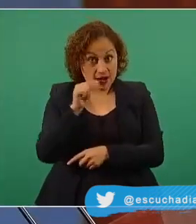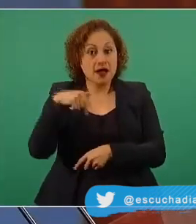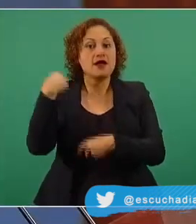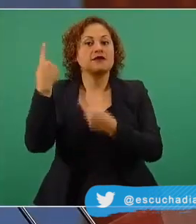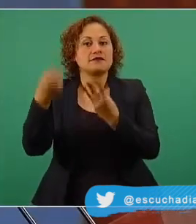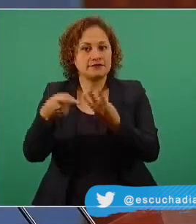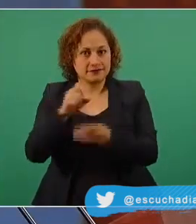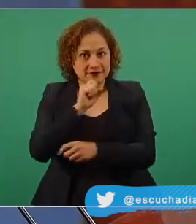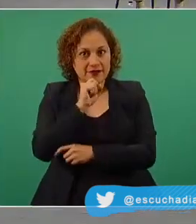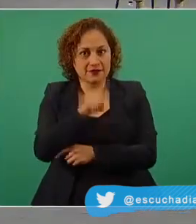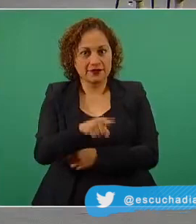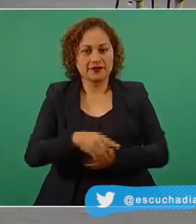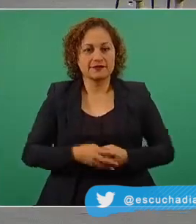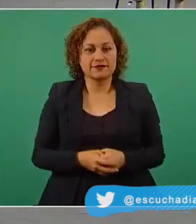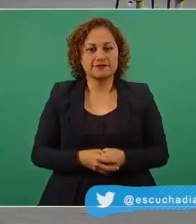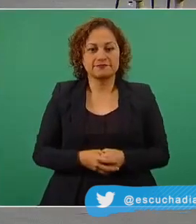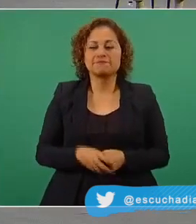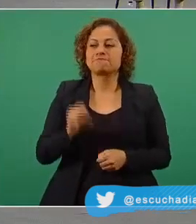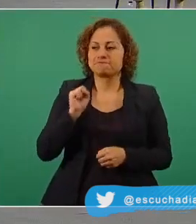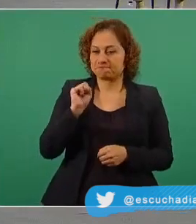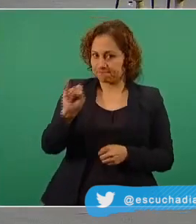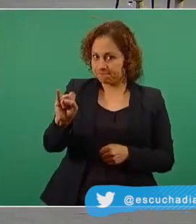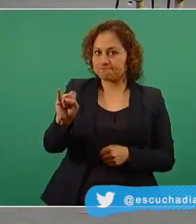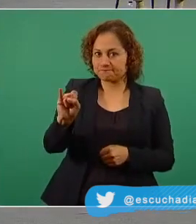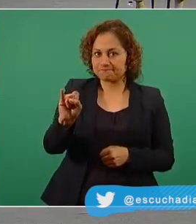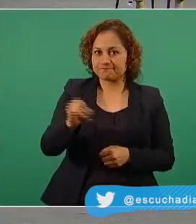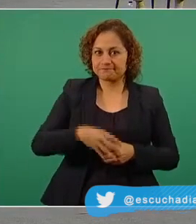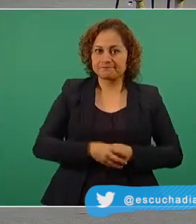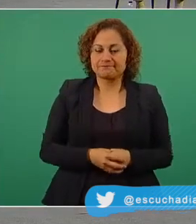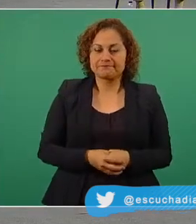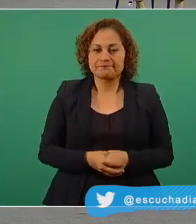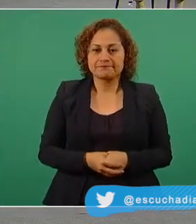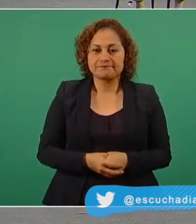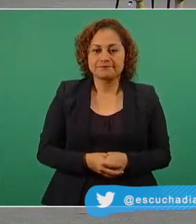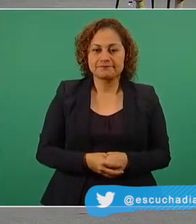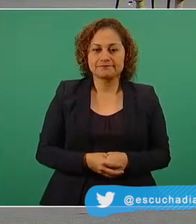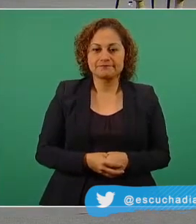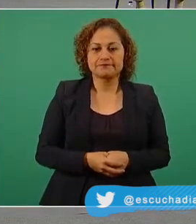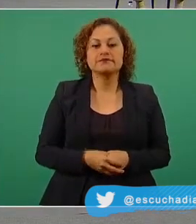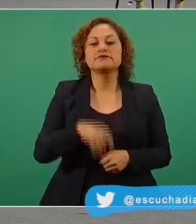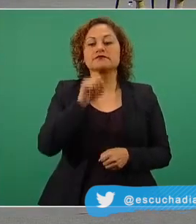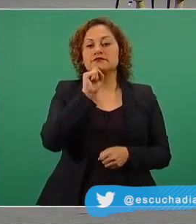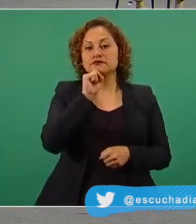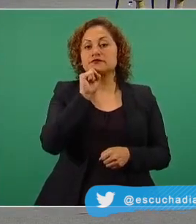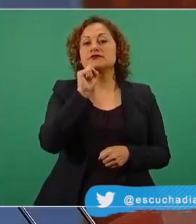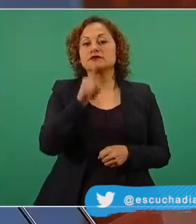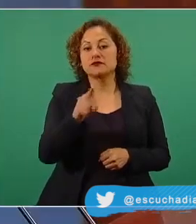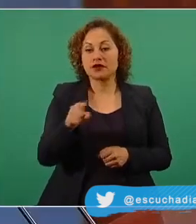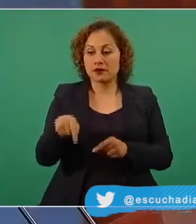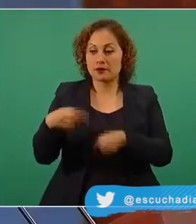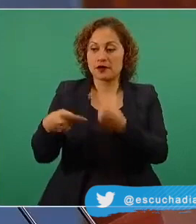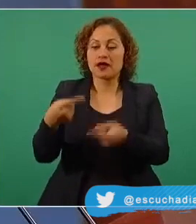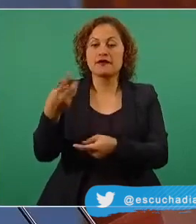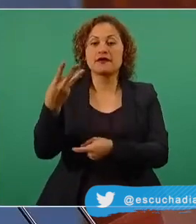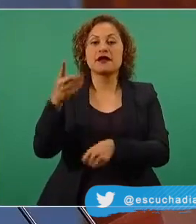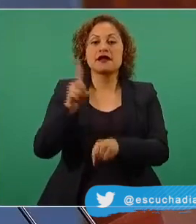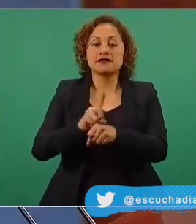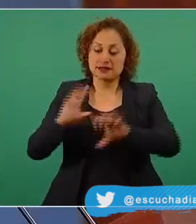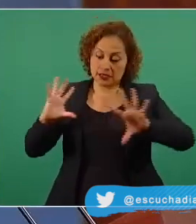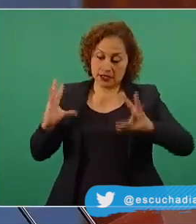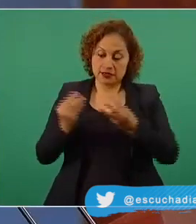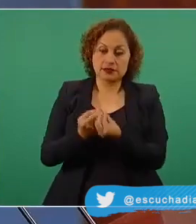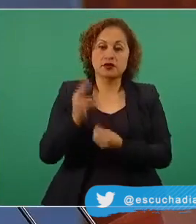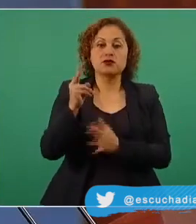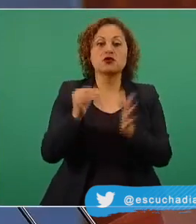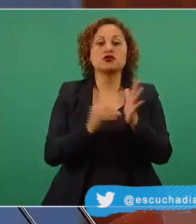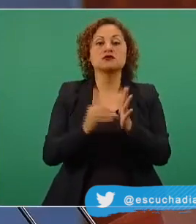mañana. Es correcto, señor presidente. Y vamos a tener en 3 días 2 millones de